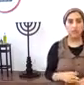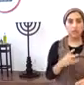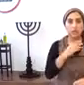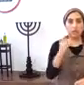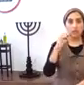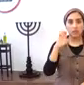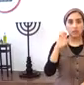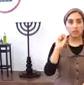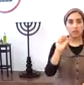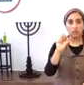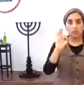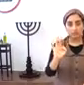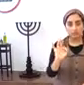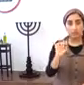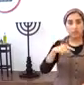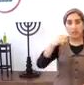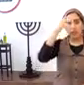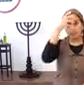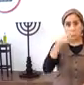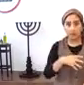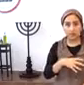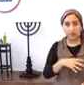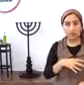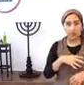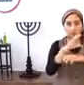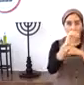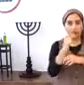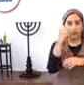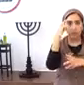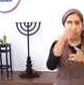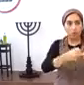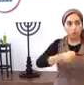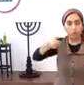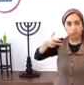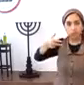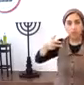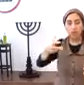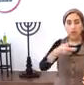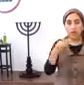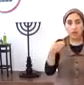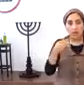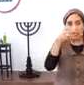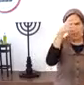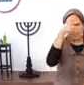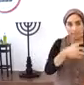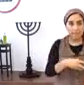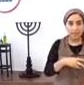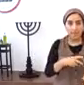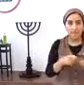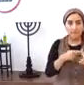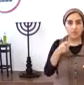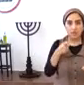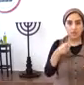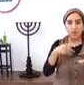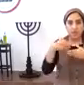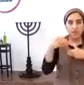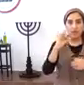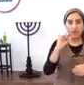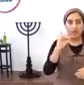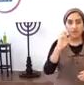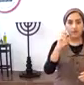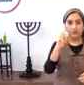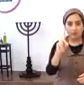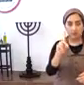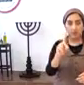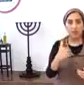Y Esaf fue hombre diestro en la casa. Y hombre del campo. Entonces,